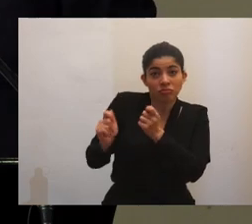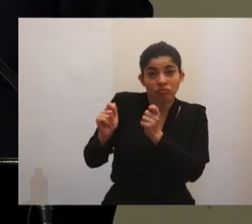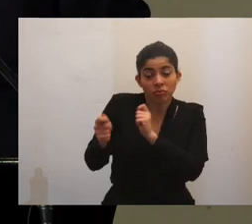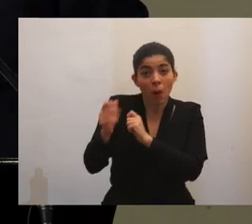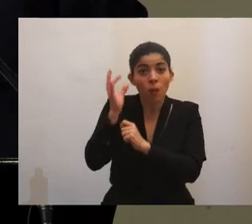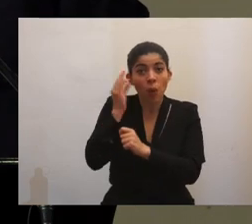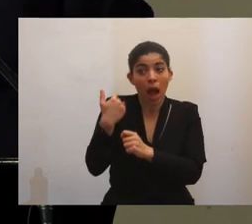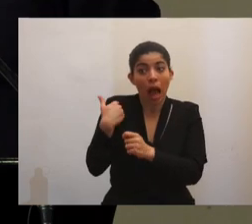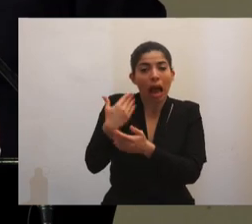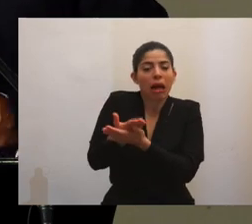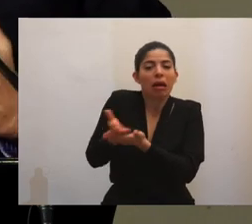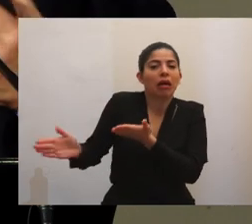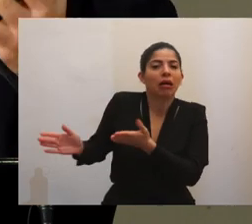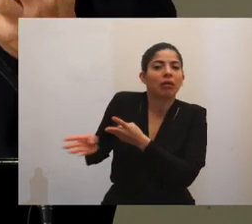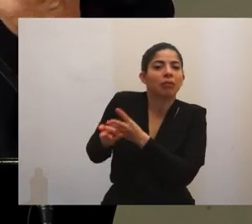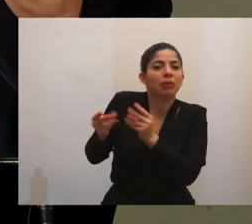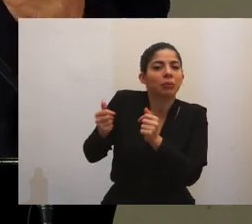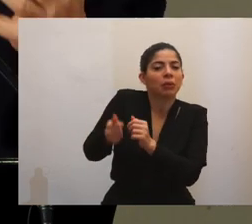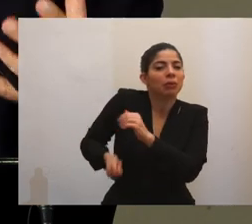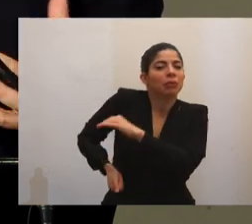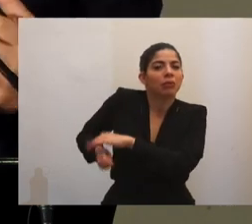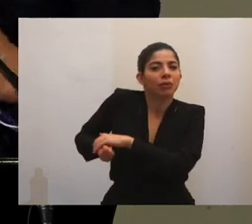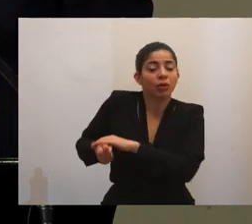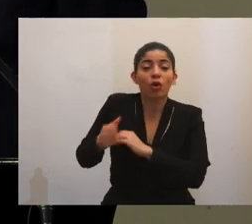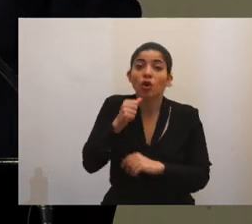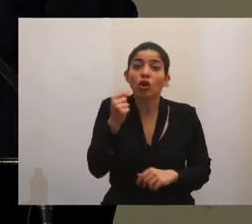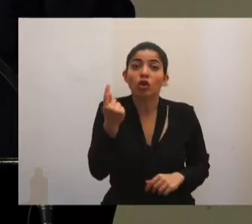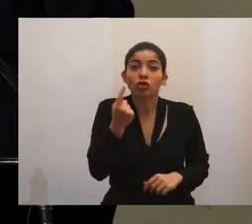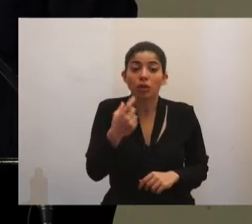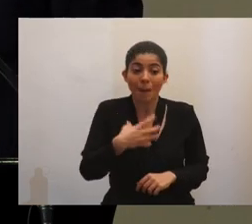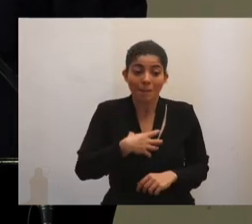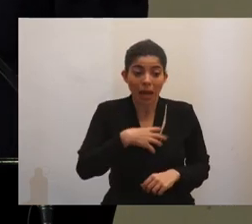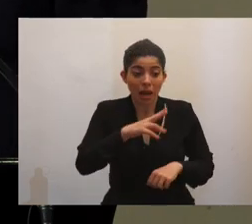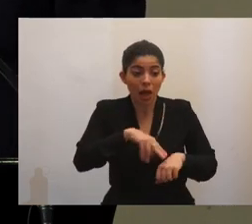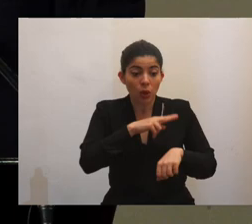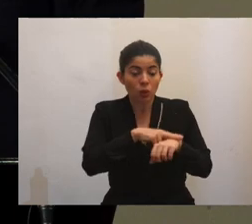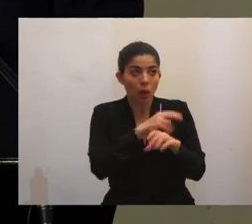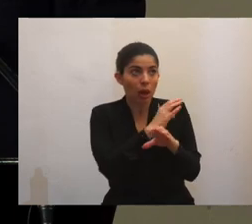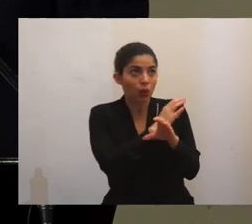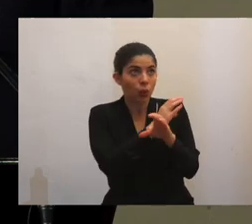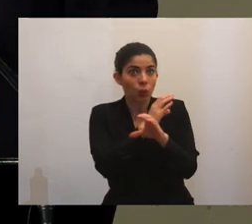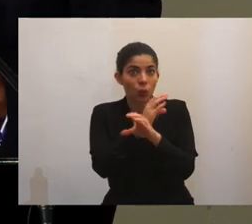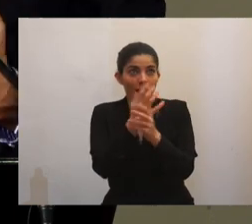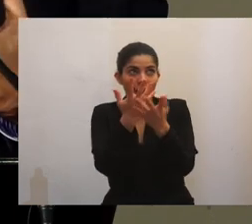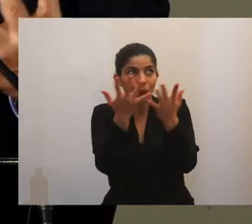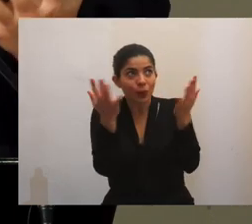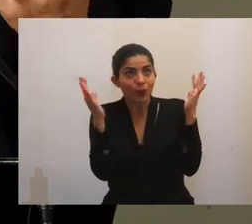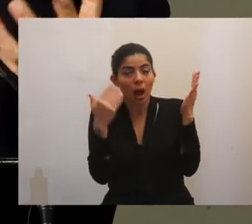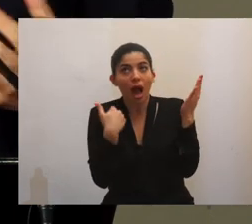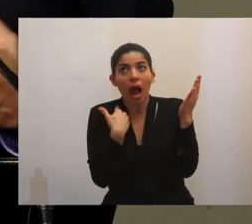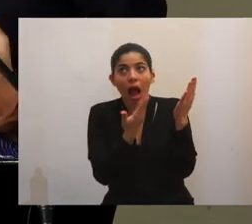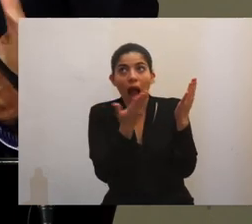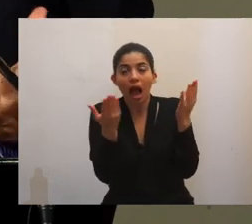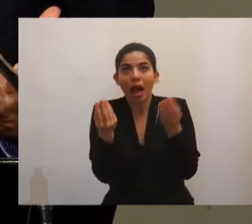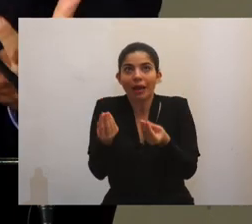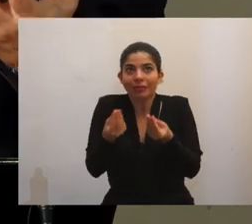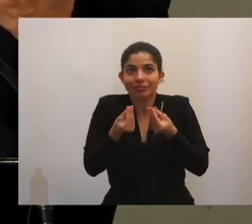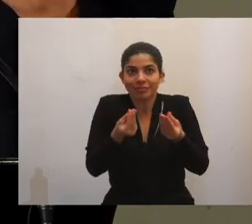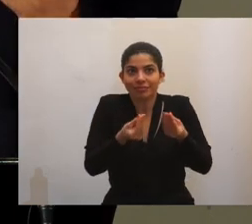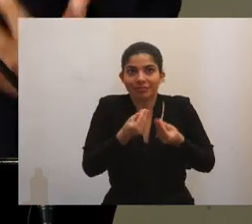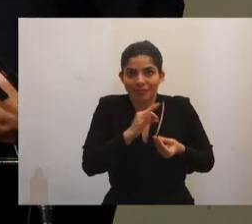que tienen las mujeres, no solamente en conservar el patrimonio natural que nos rodea y que nos nutre,